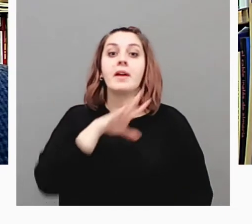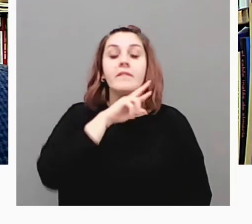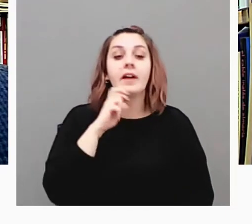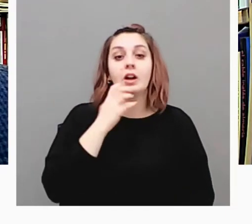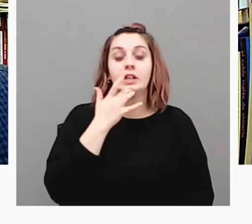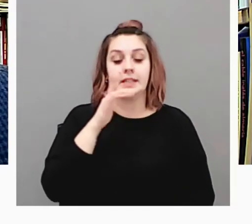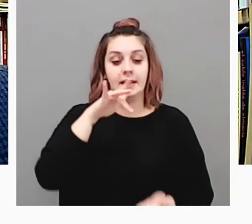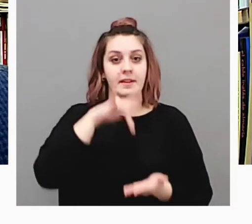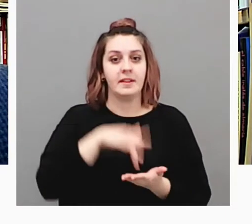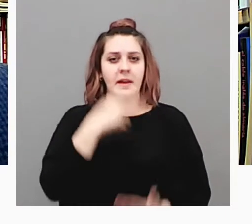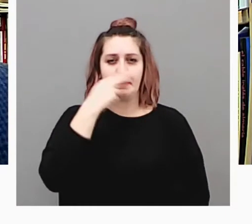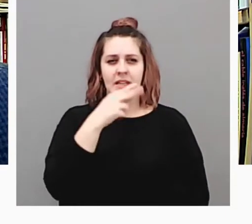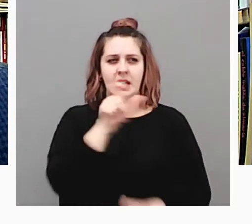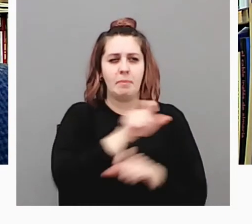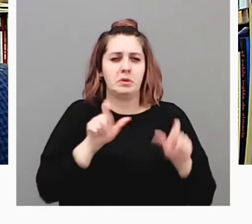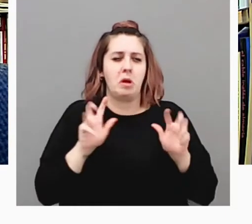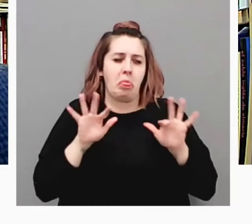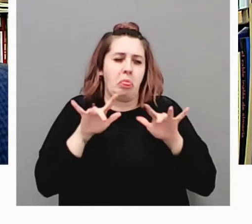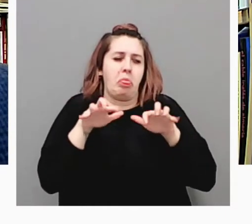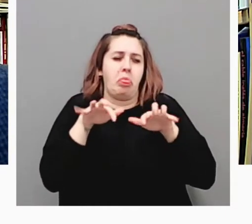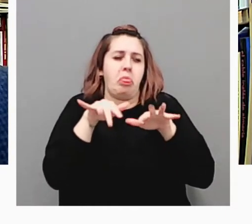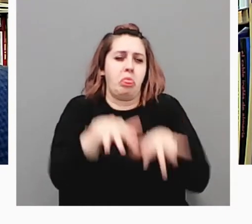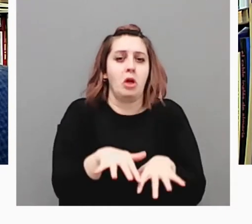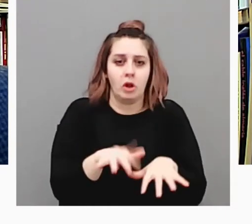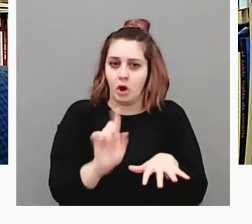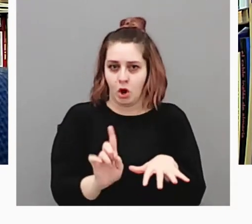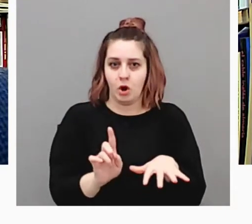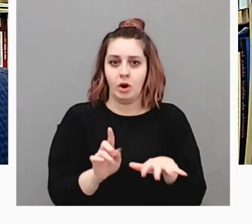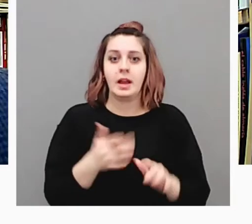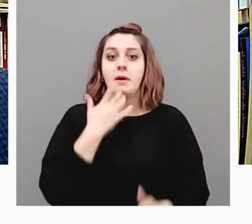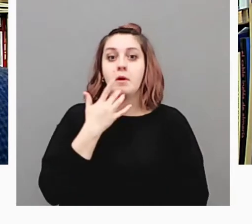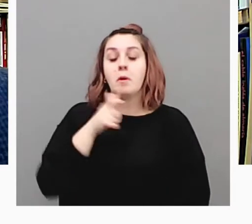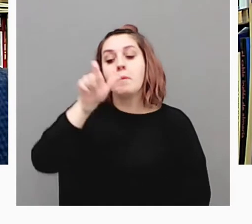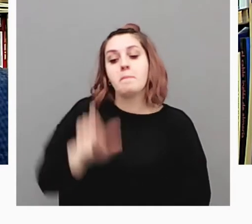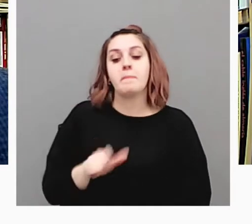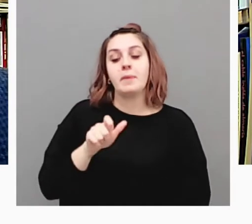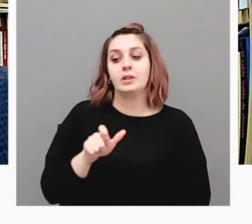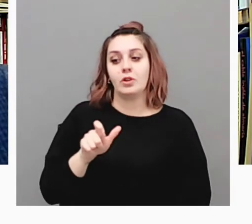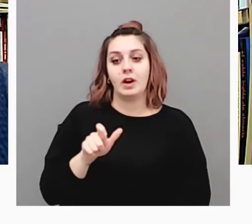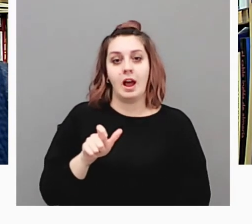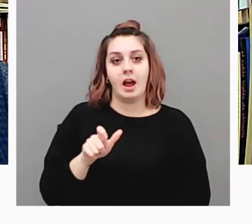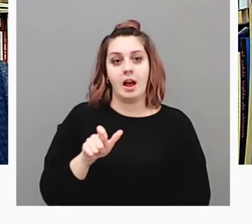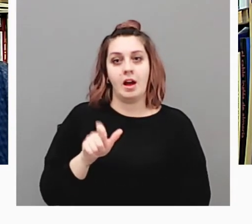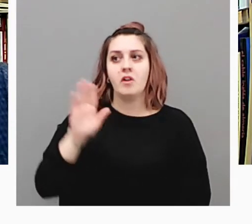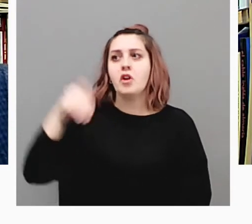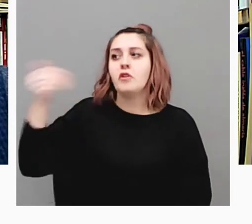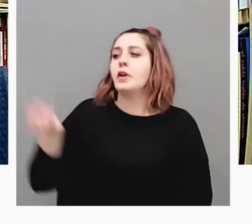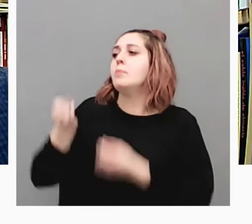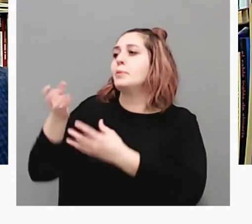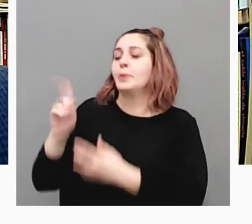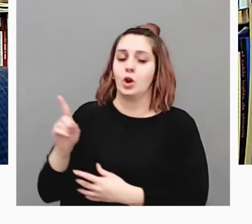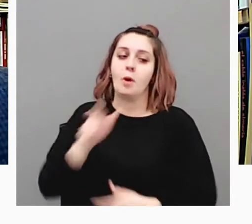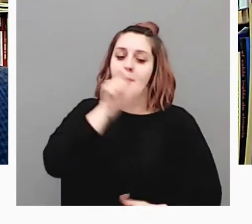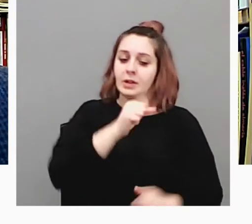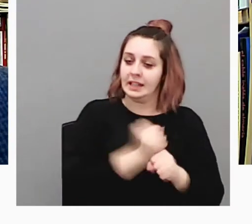no está masificada, no es una persona ajena y es alguien de la bodega, por ejemplo, quien puede contar su historia